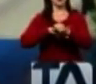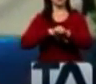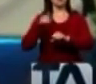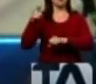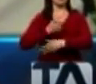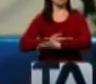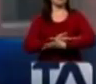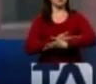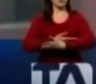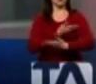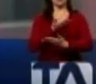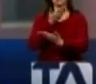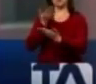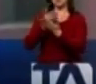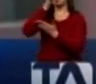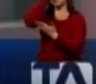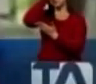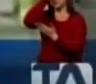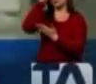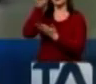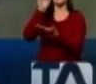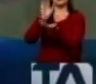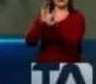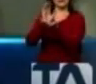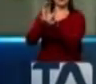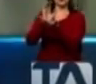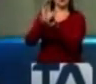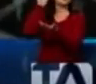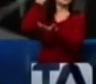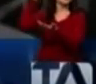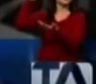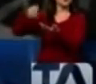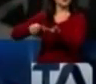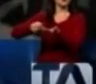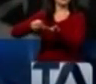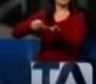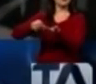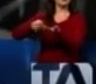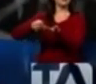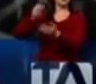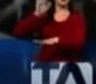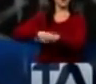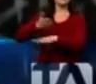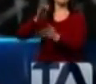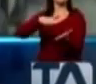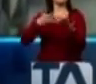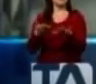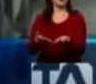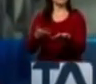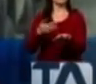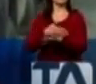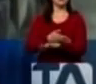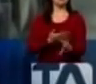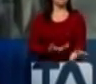fue transferido hasta el hospital José Carrasco Artiaga de Líes en la ciudad de Cuenca, según ellos, falleció luego de esperar